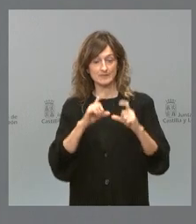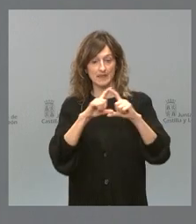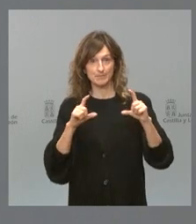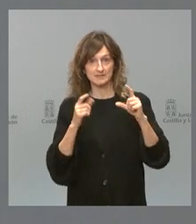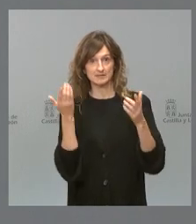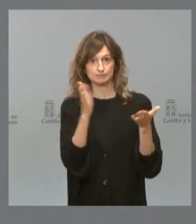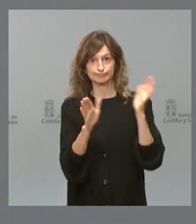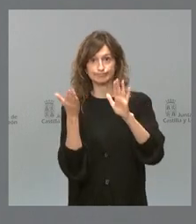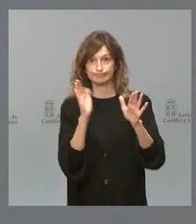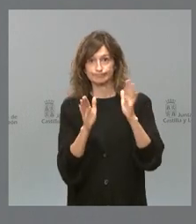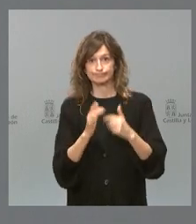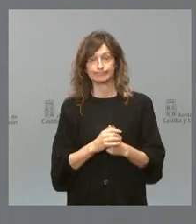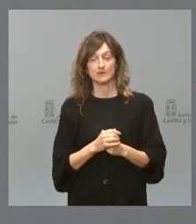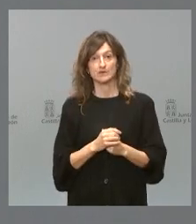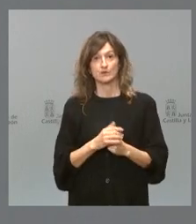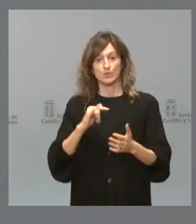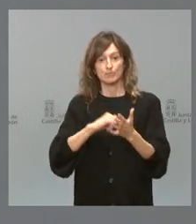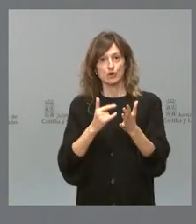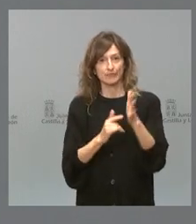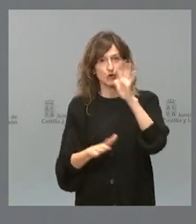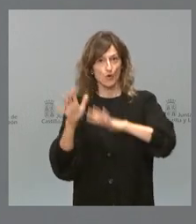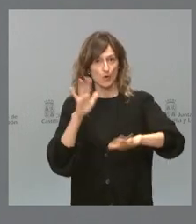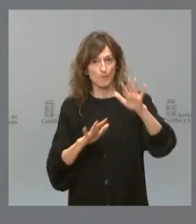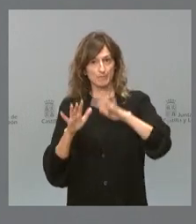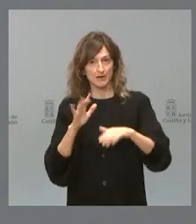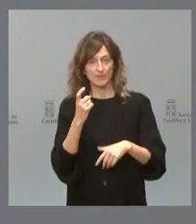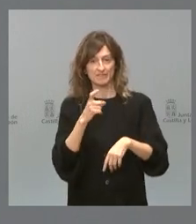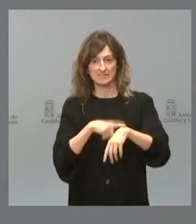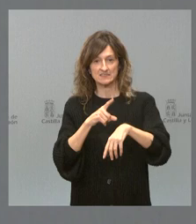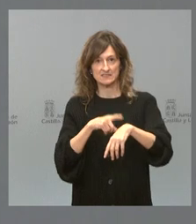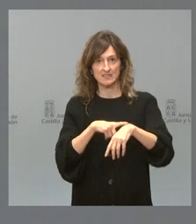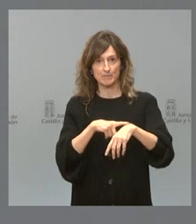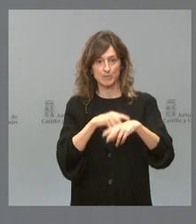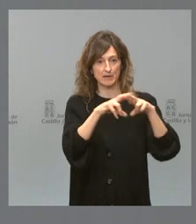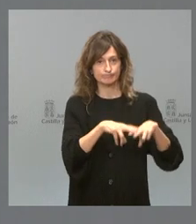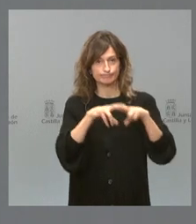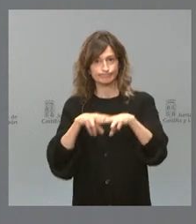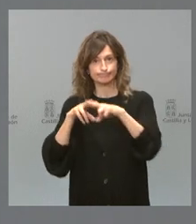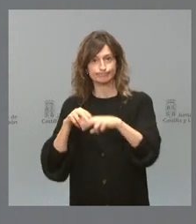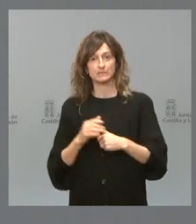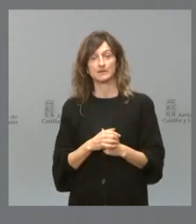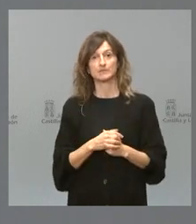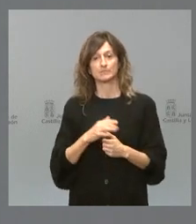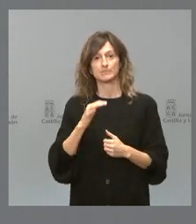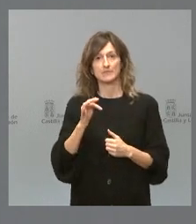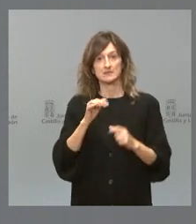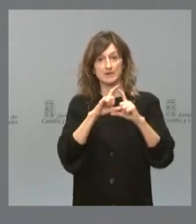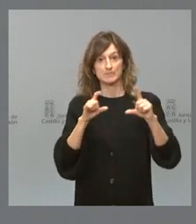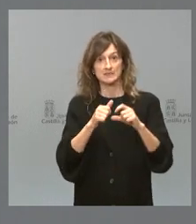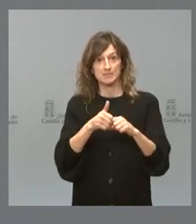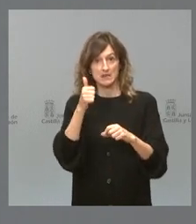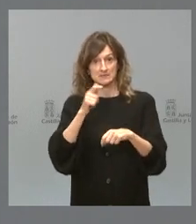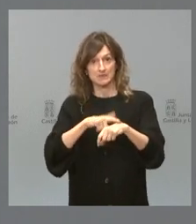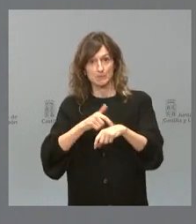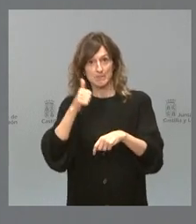que se presenten son proyectos complejos y por tanto requiere un tiempo la valoración de cada uno de los mismos a más empresas más tiempo Y